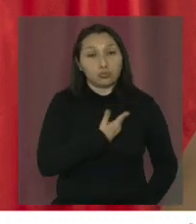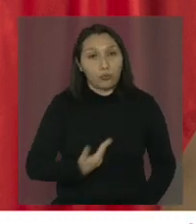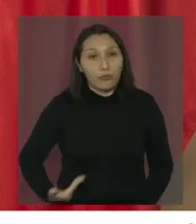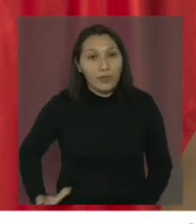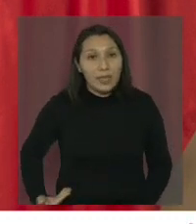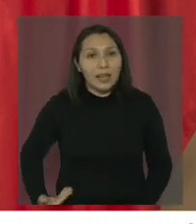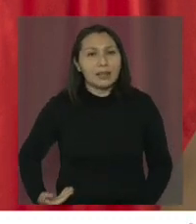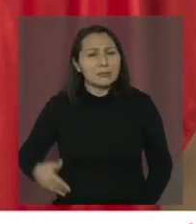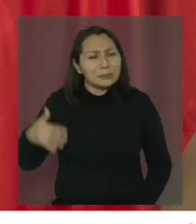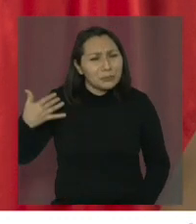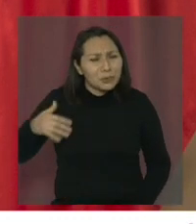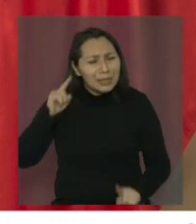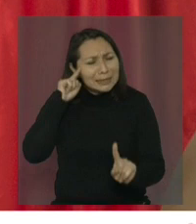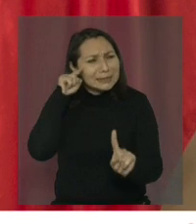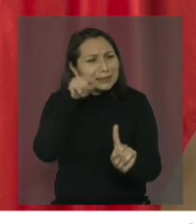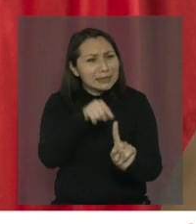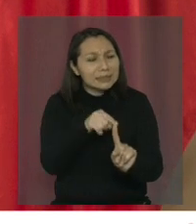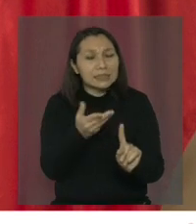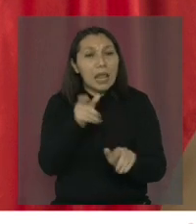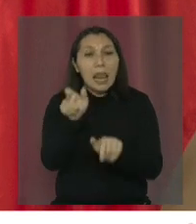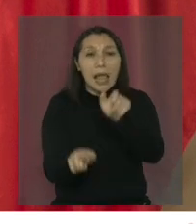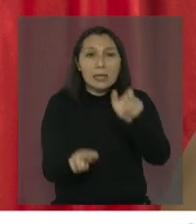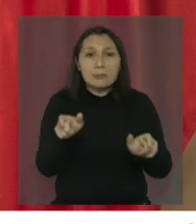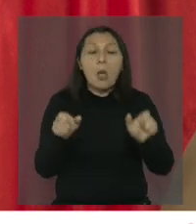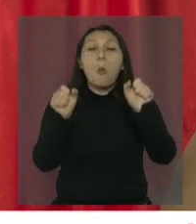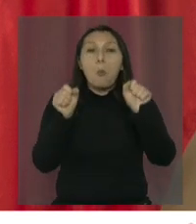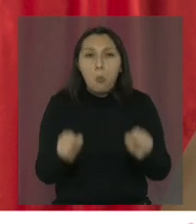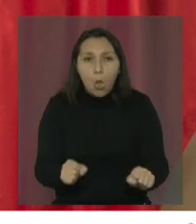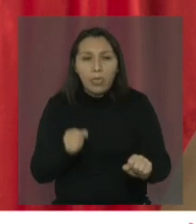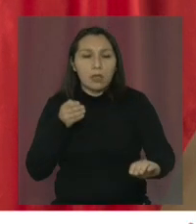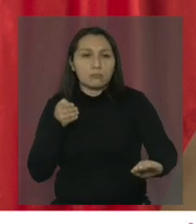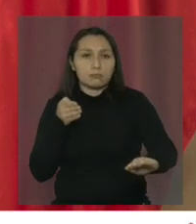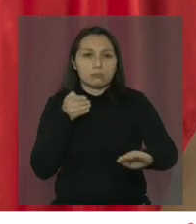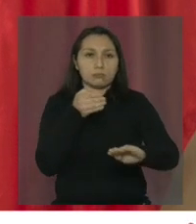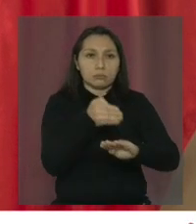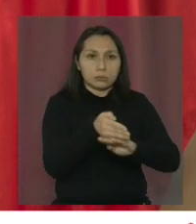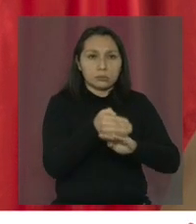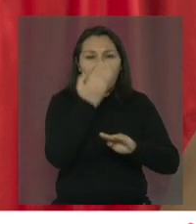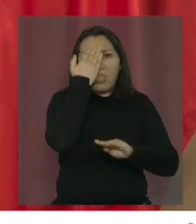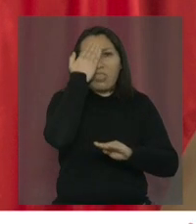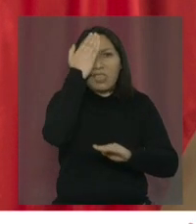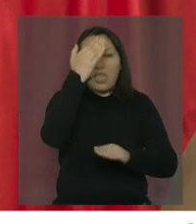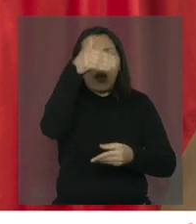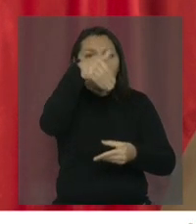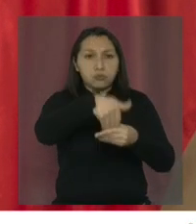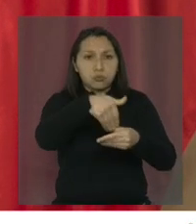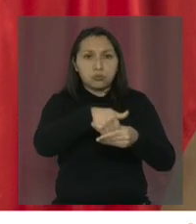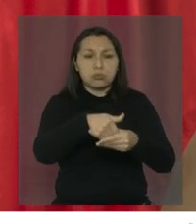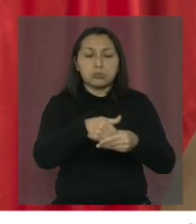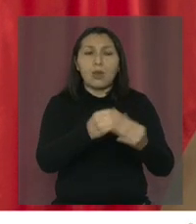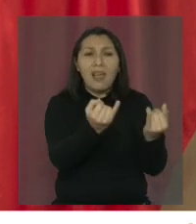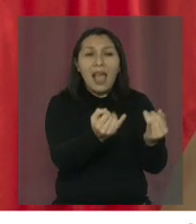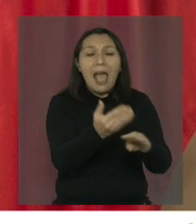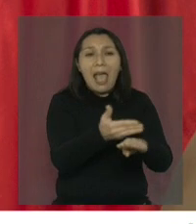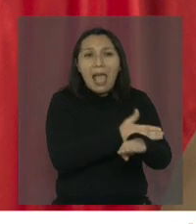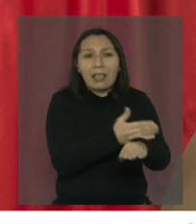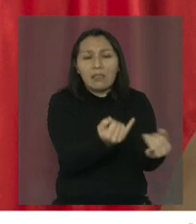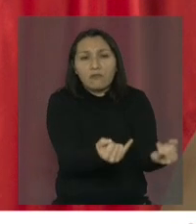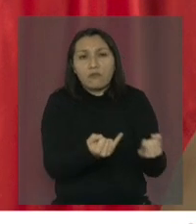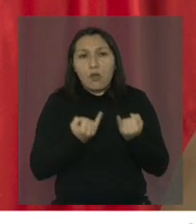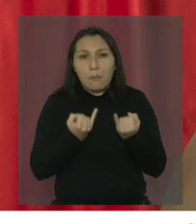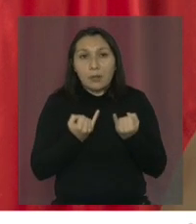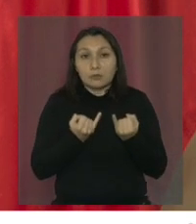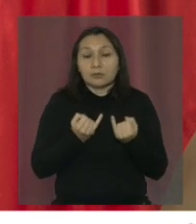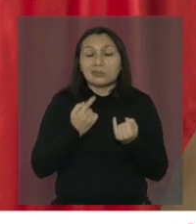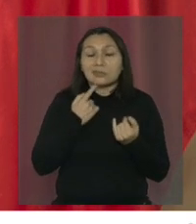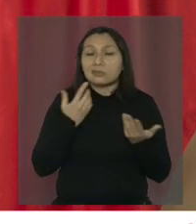lo central es que la gente pueda concurrir al día del plebiscito con toda la información disponible porque lo